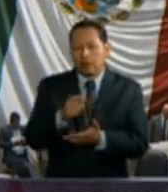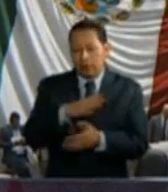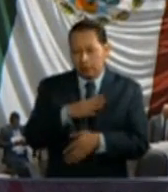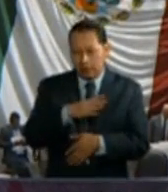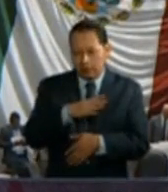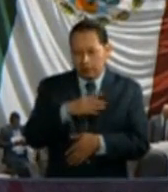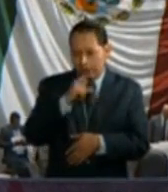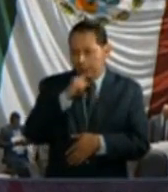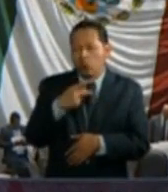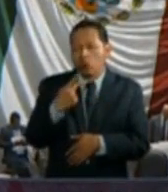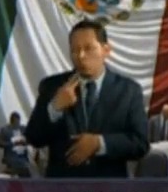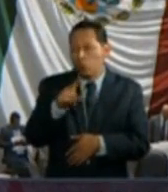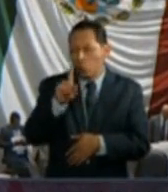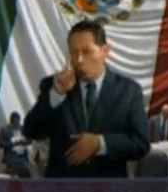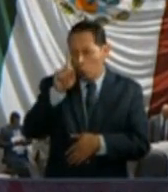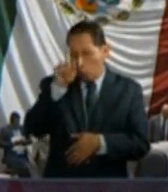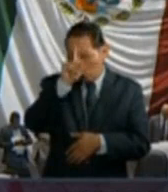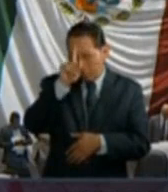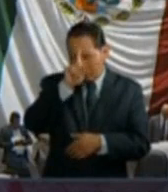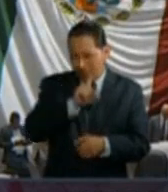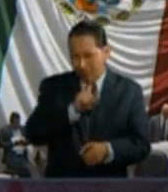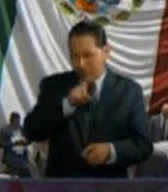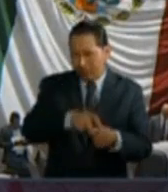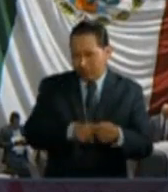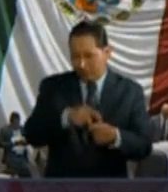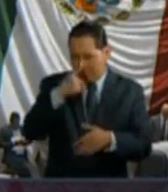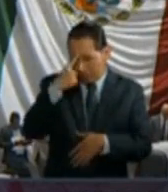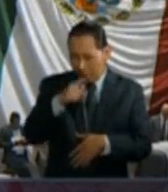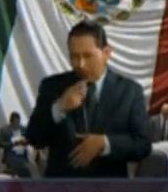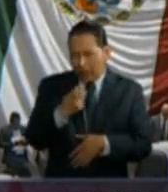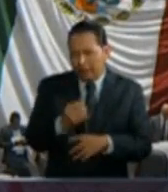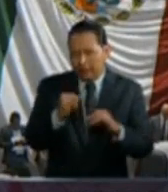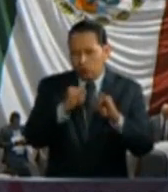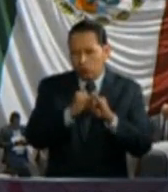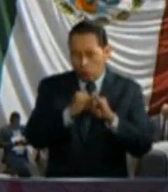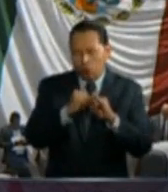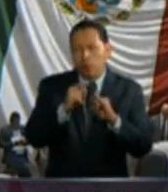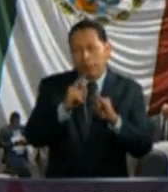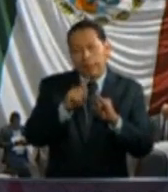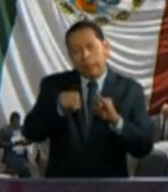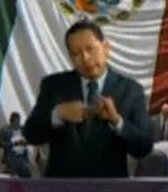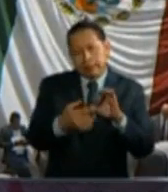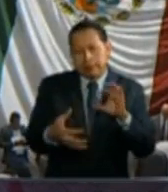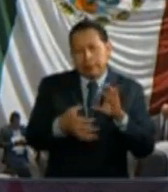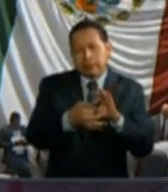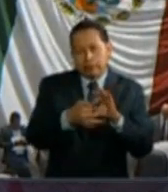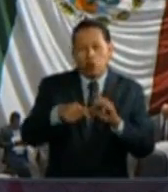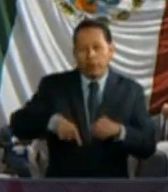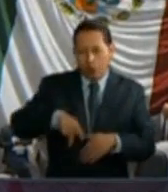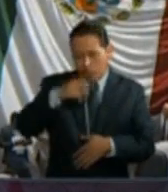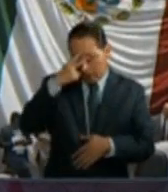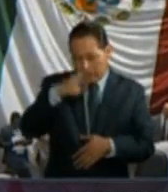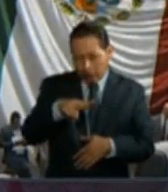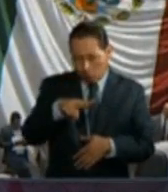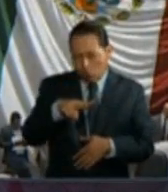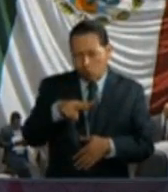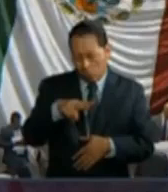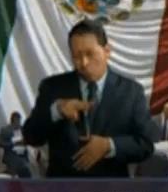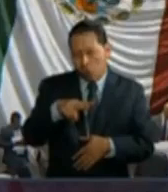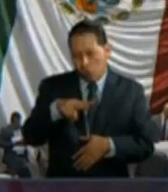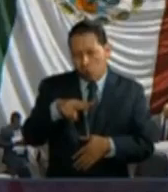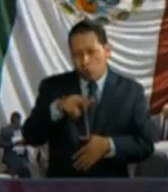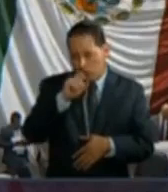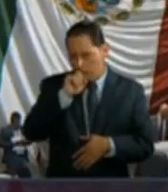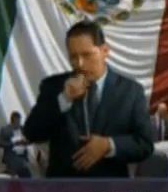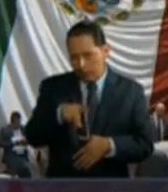sus consejeros, para que este instituto, que es del Estado mexicano y no del gobierno,